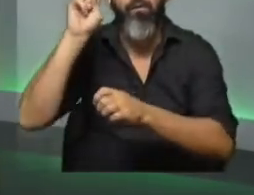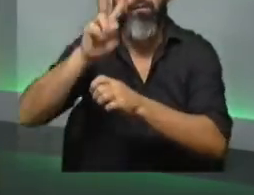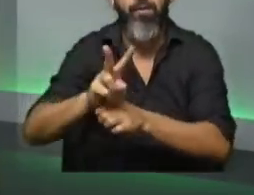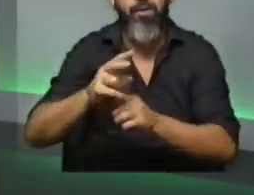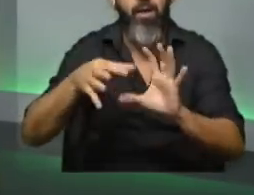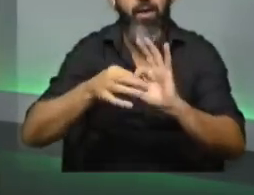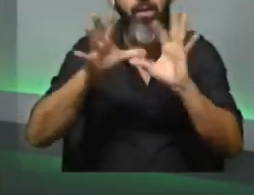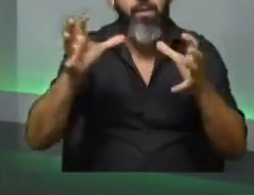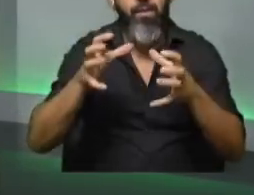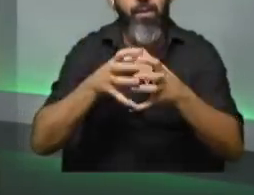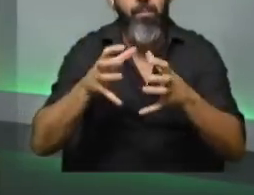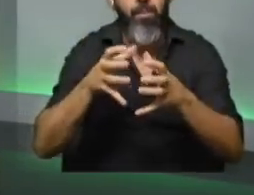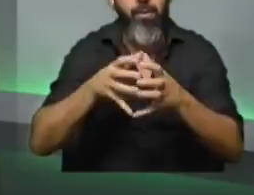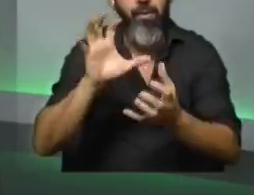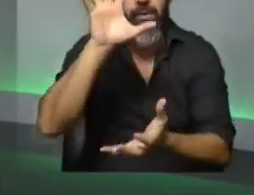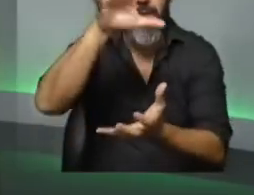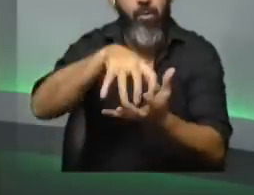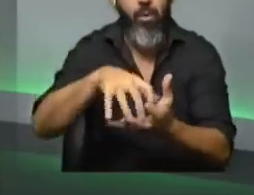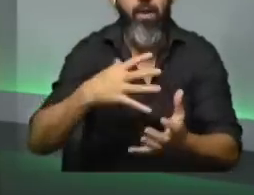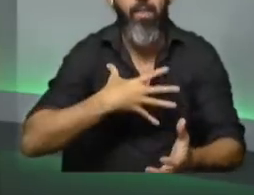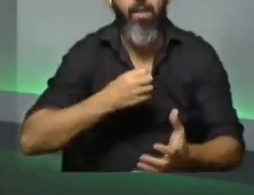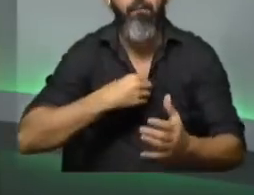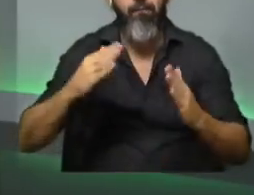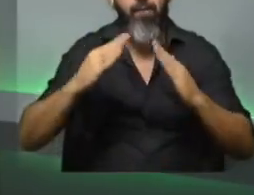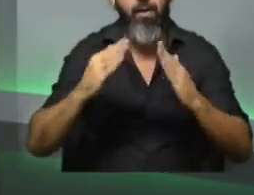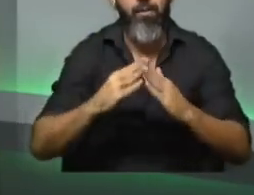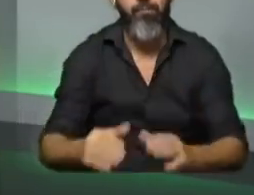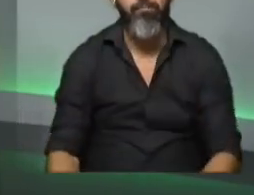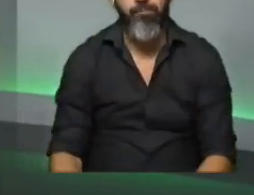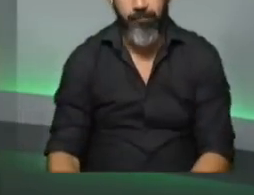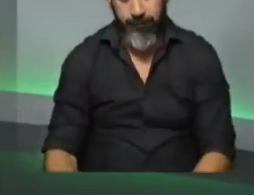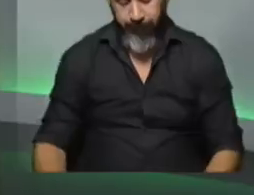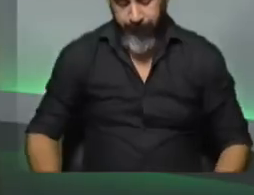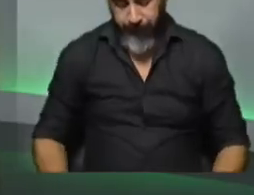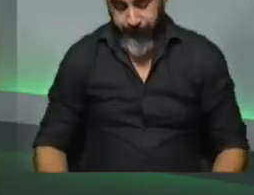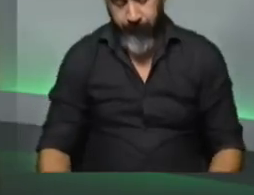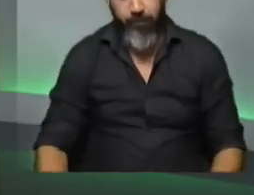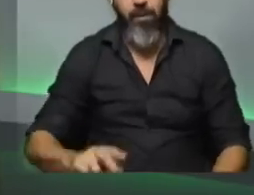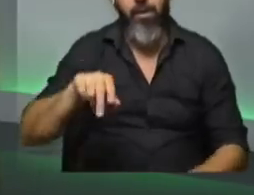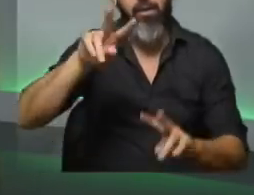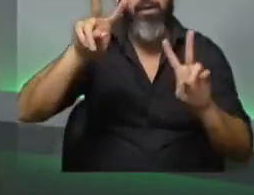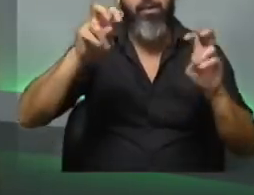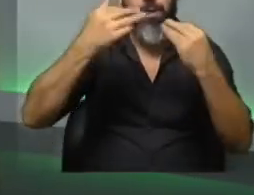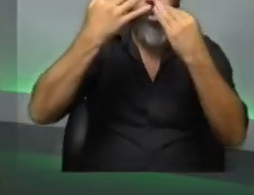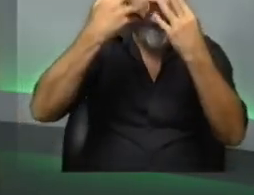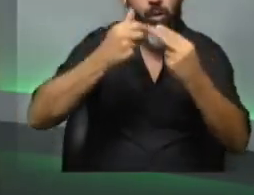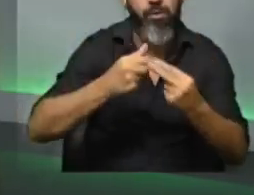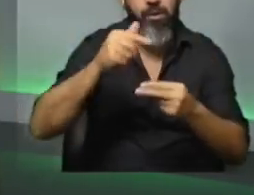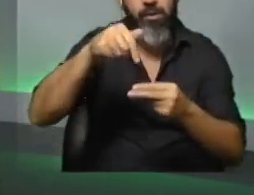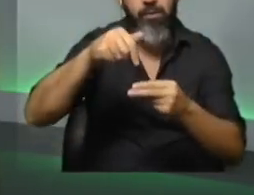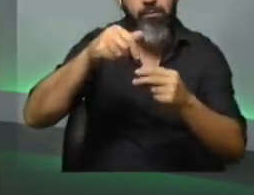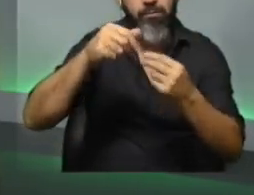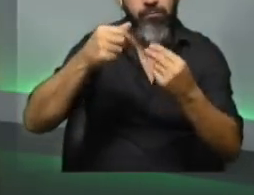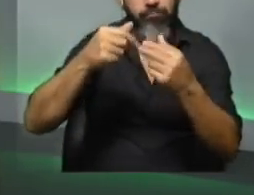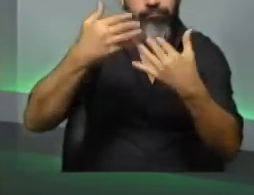representantes del partido independiente allí al seno de la Sede del directorio del partido Nacional de Cara a la diagramación de esa